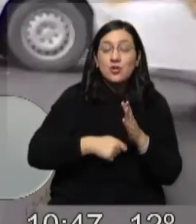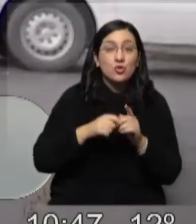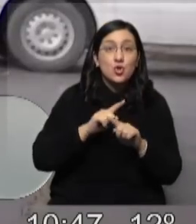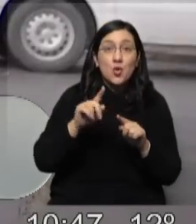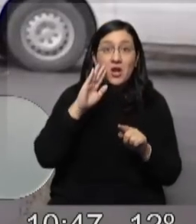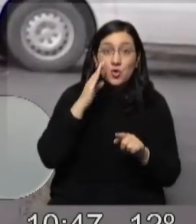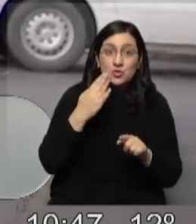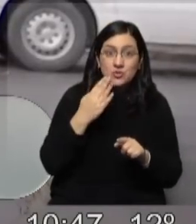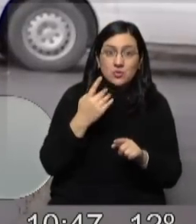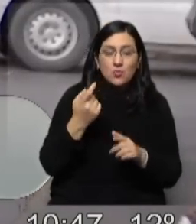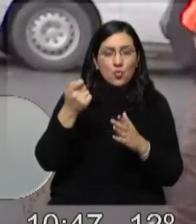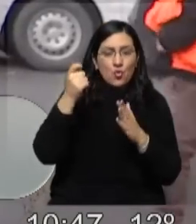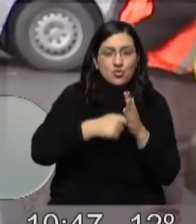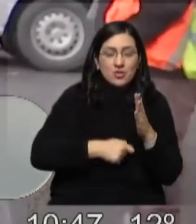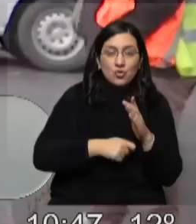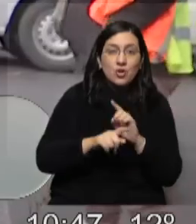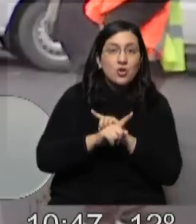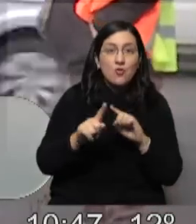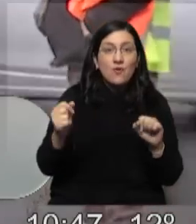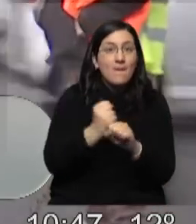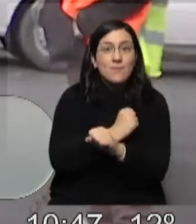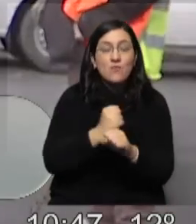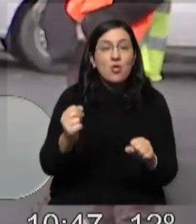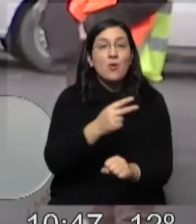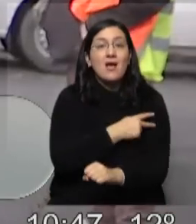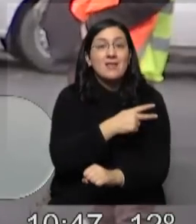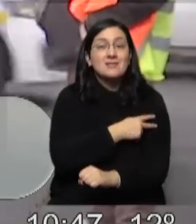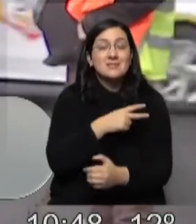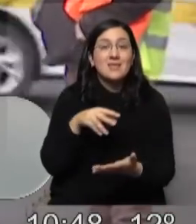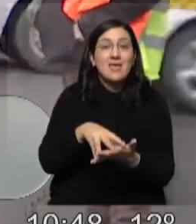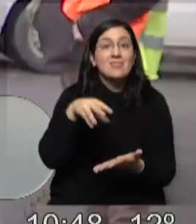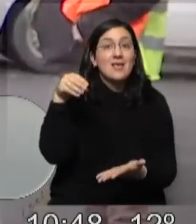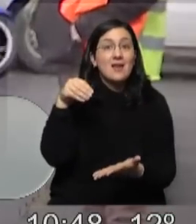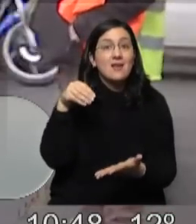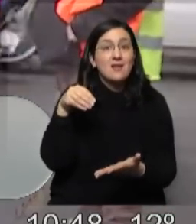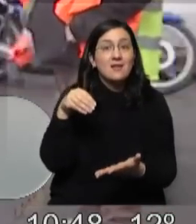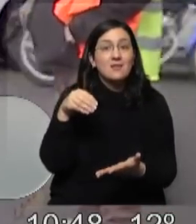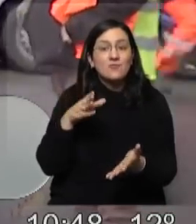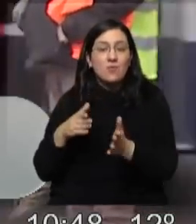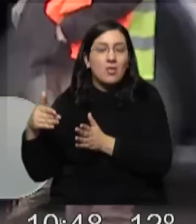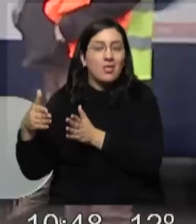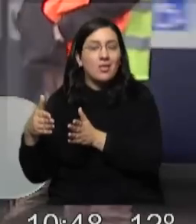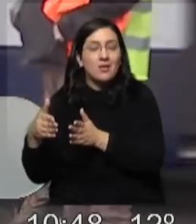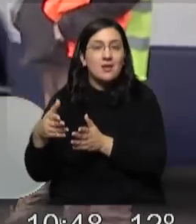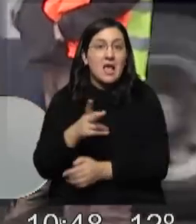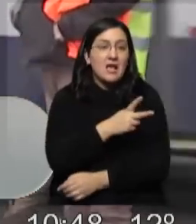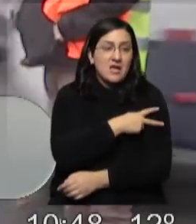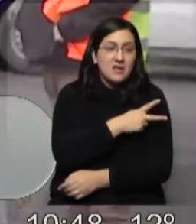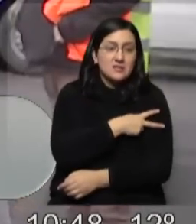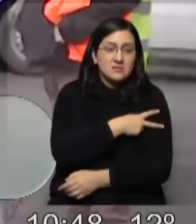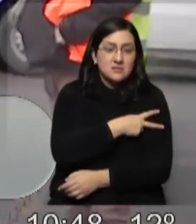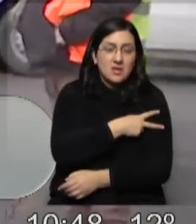momento, un contrato que no fue avalado por las gerencias de Antel, sino que toda la gerencia de Antel,